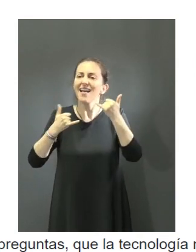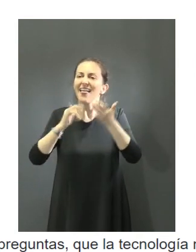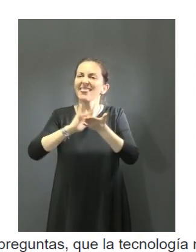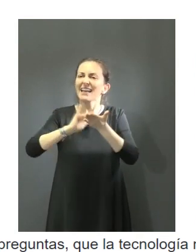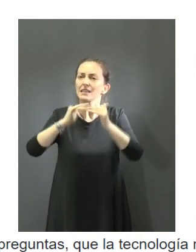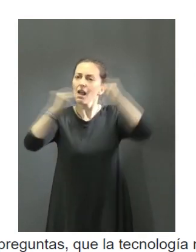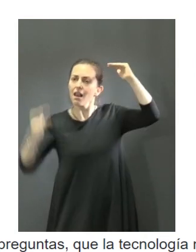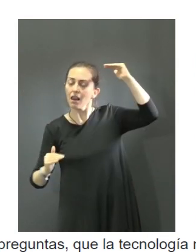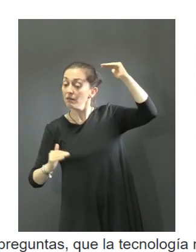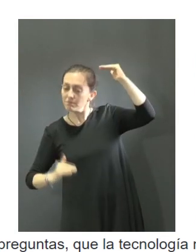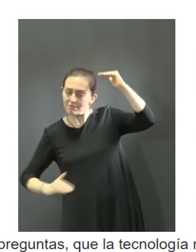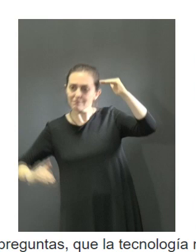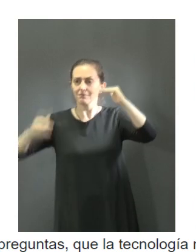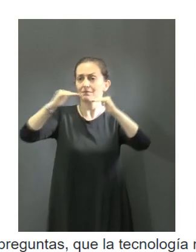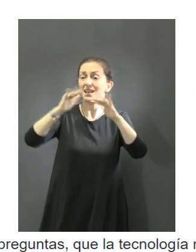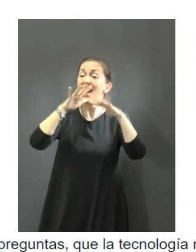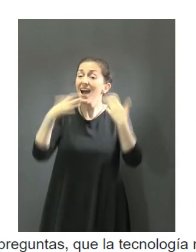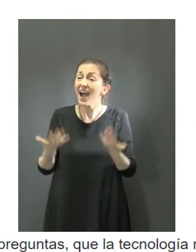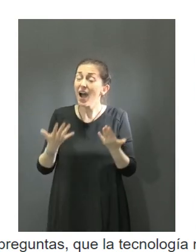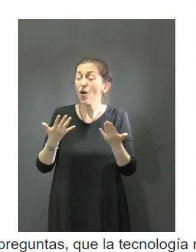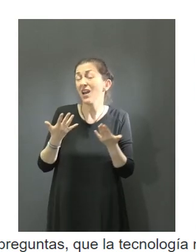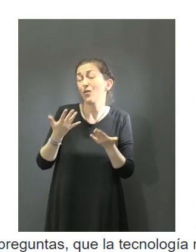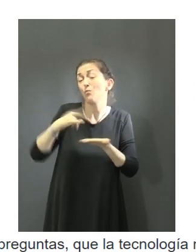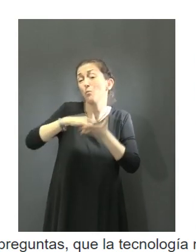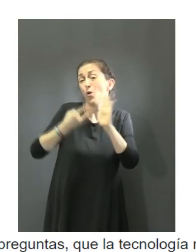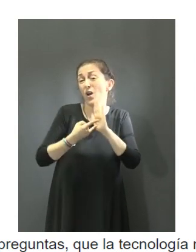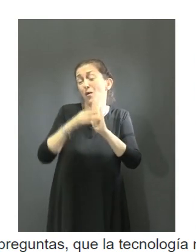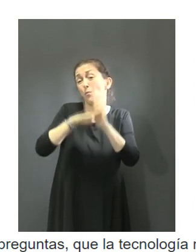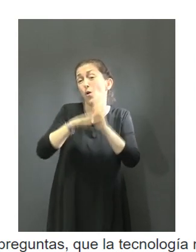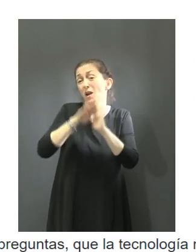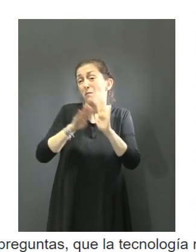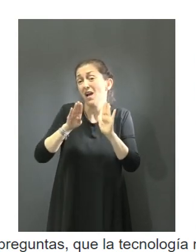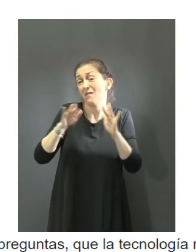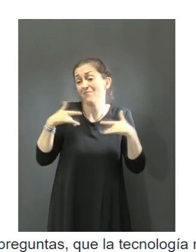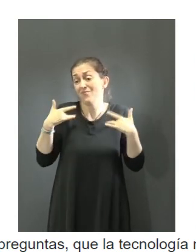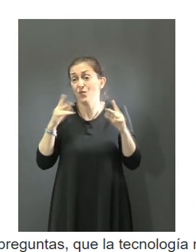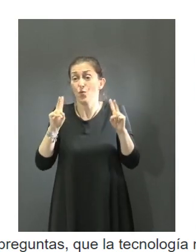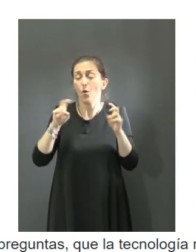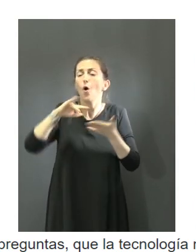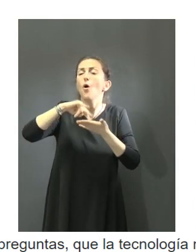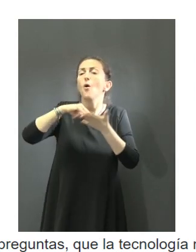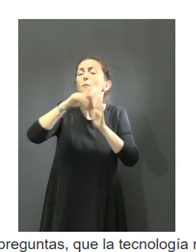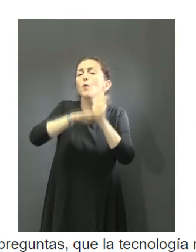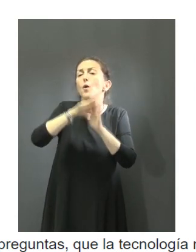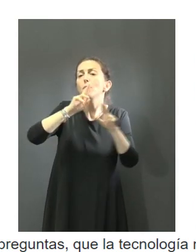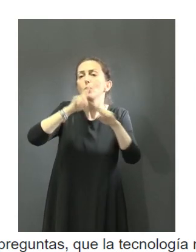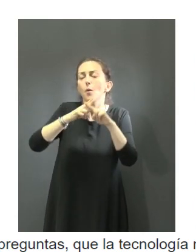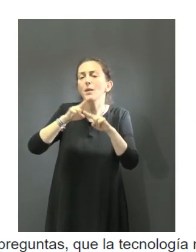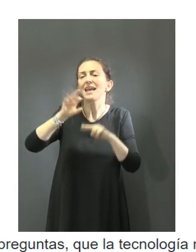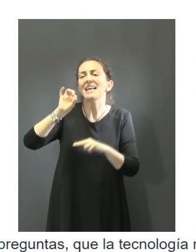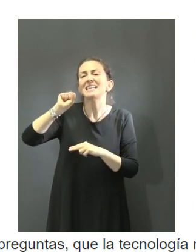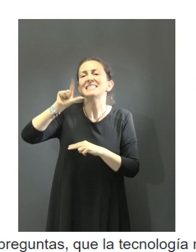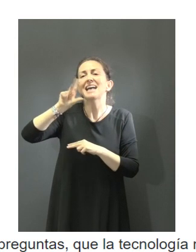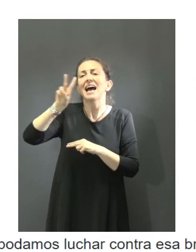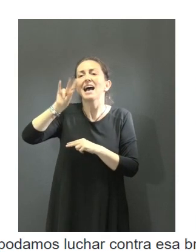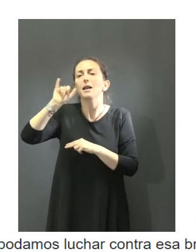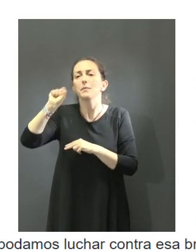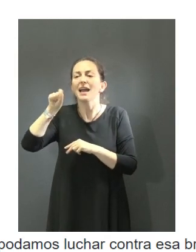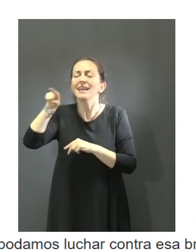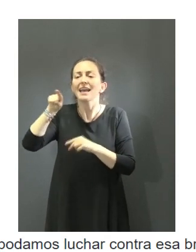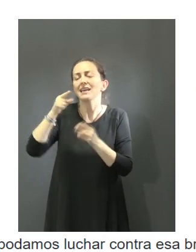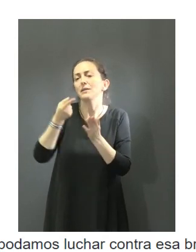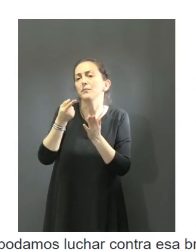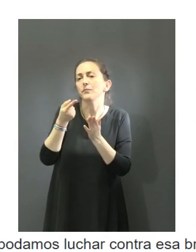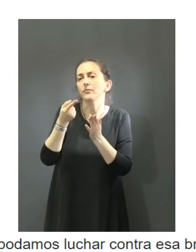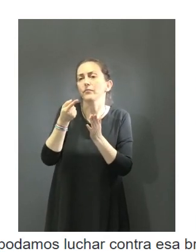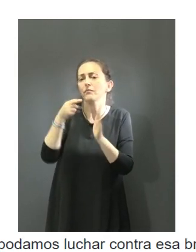que ahora mismo estamos desarrollando en forma piloto, pero que está teniendo mucho éxito, es el programa Salvia, donde a través de